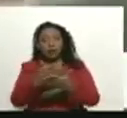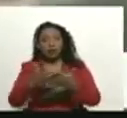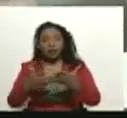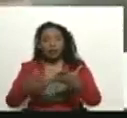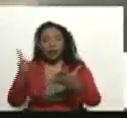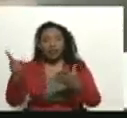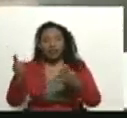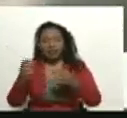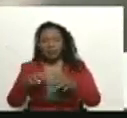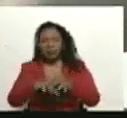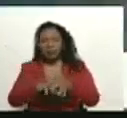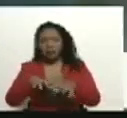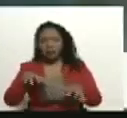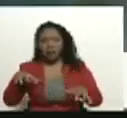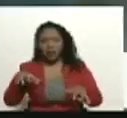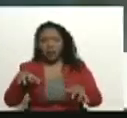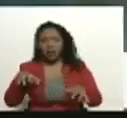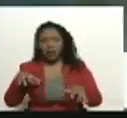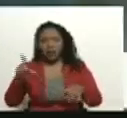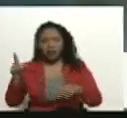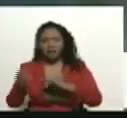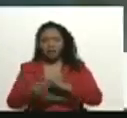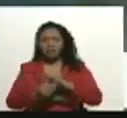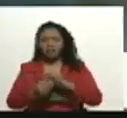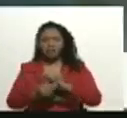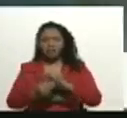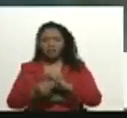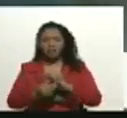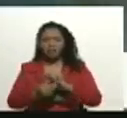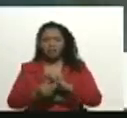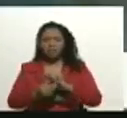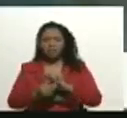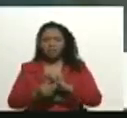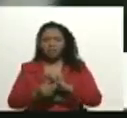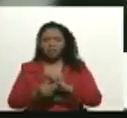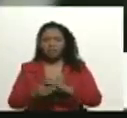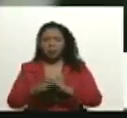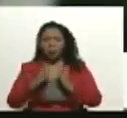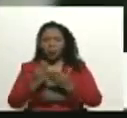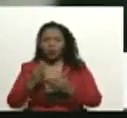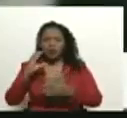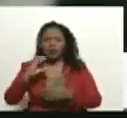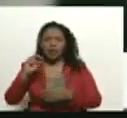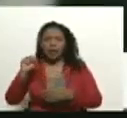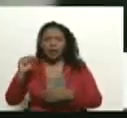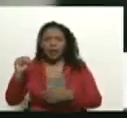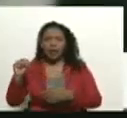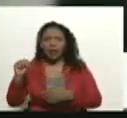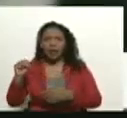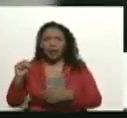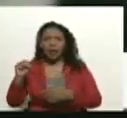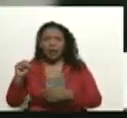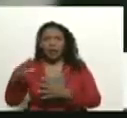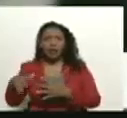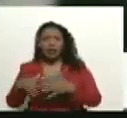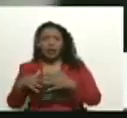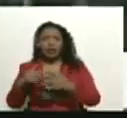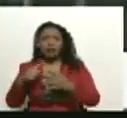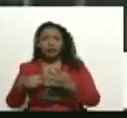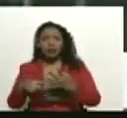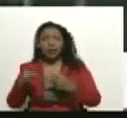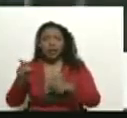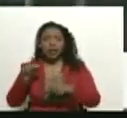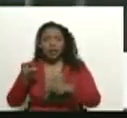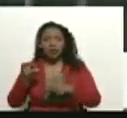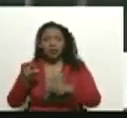su gran mayoría, en su enorme mayoría, básicamente los grandes medios globales, medios como CNN, New York Times, etcétera, etcétera. Y es por eso que cuando